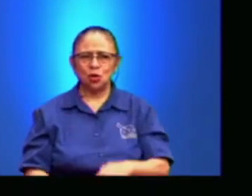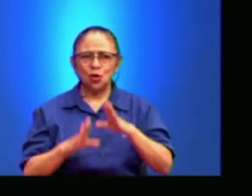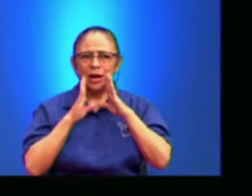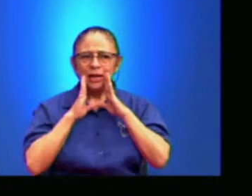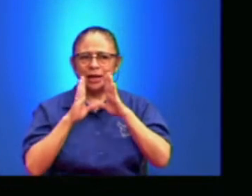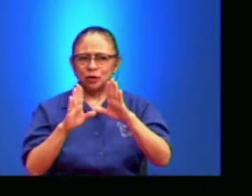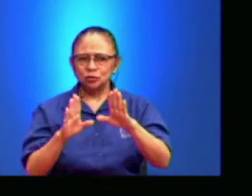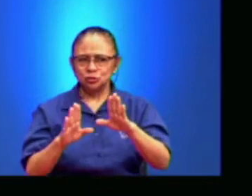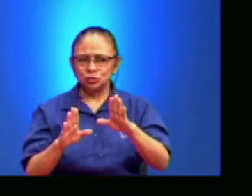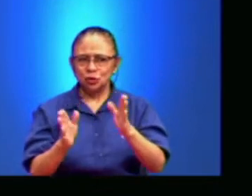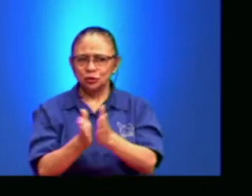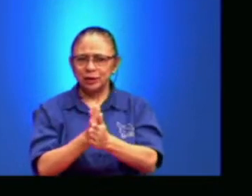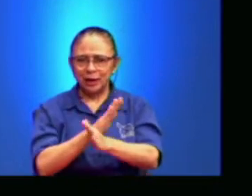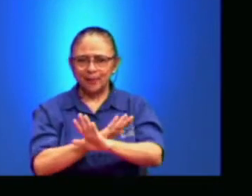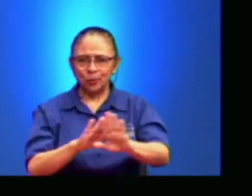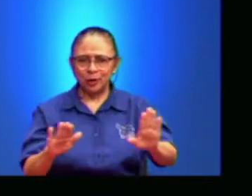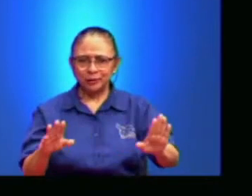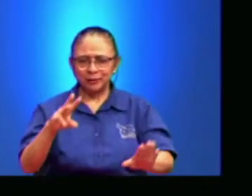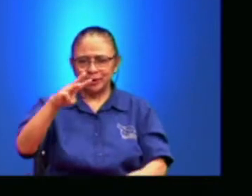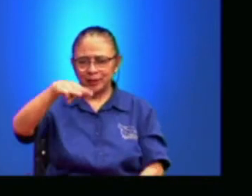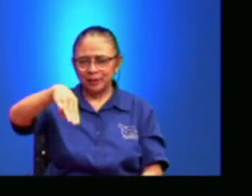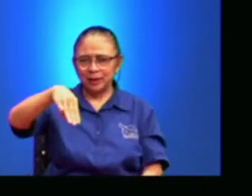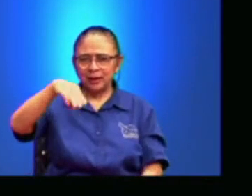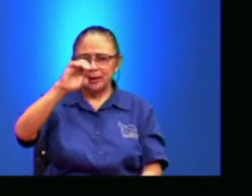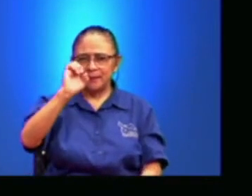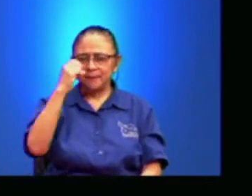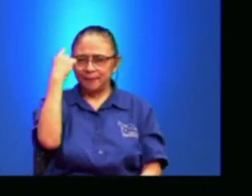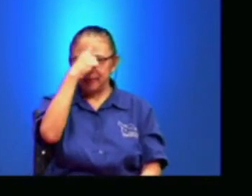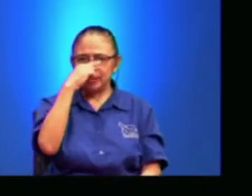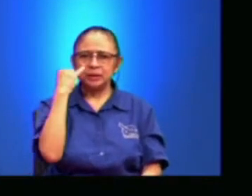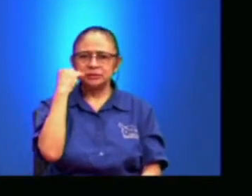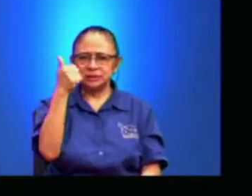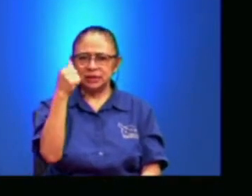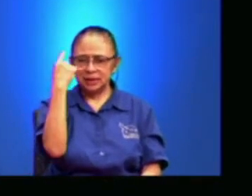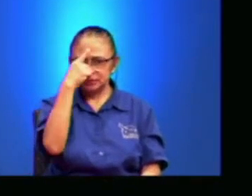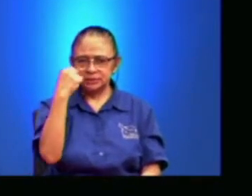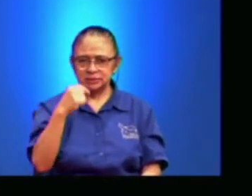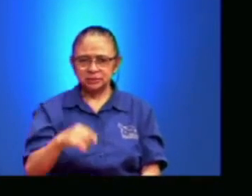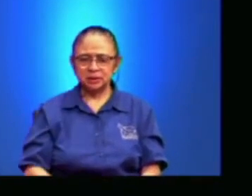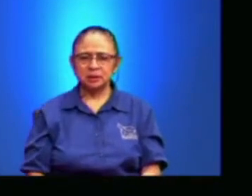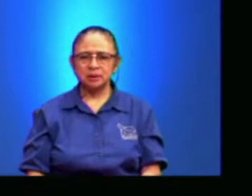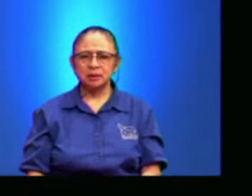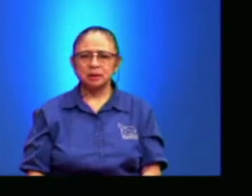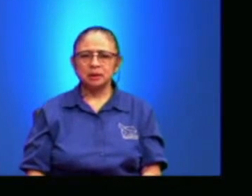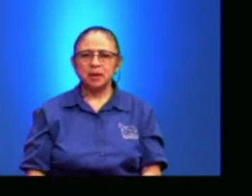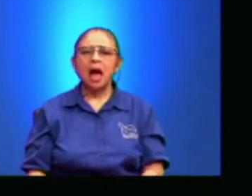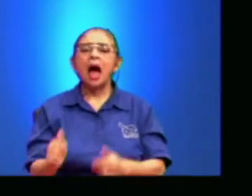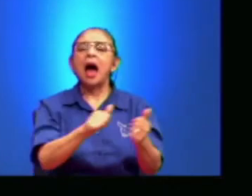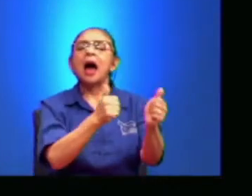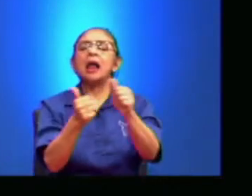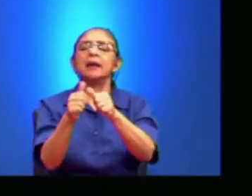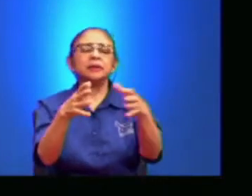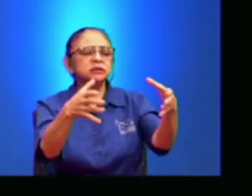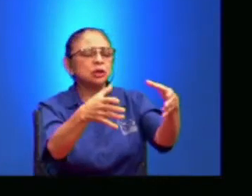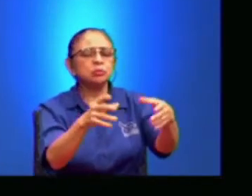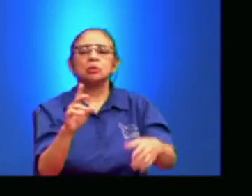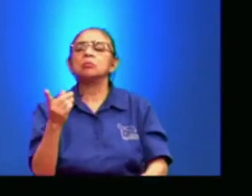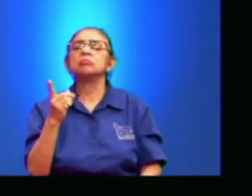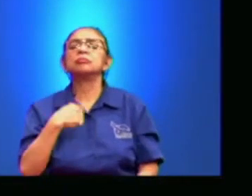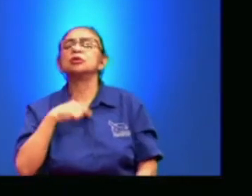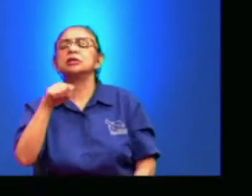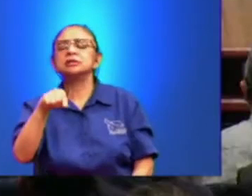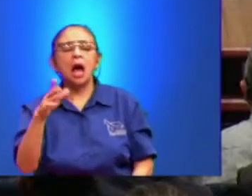mire pues mire mire hermano de la alabanza dónde están ahí están los hermanos